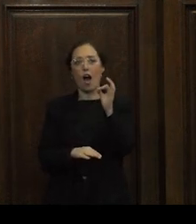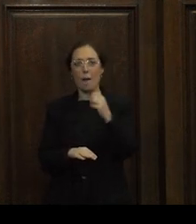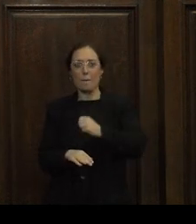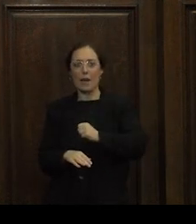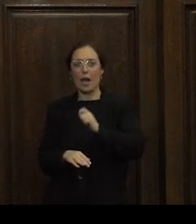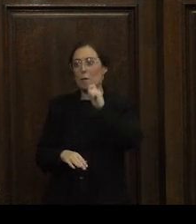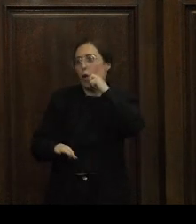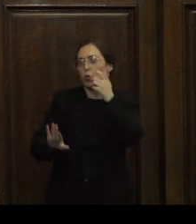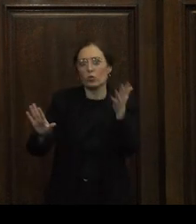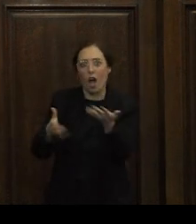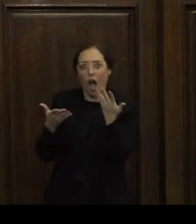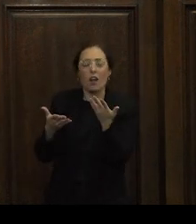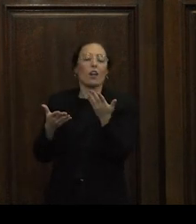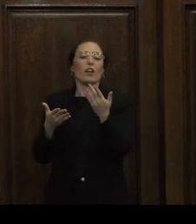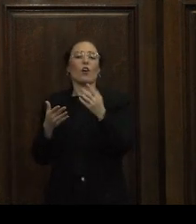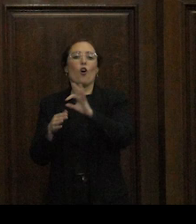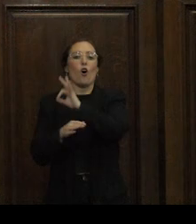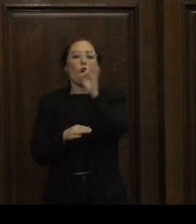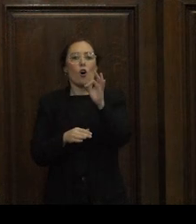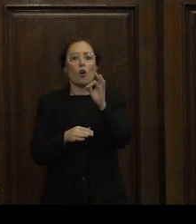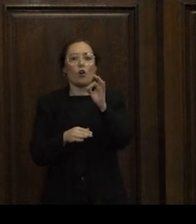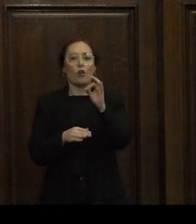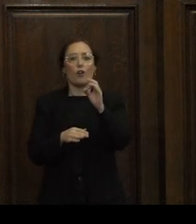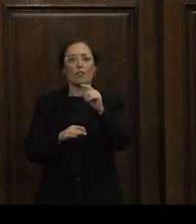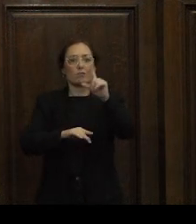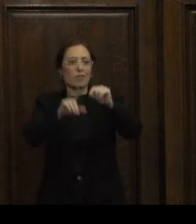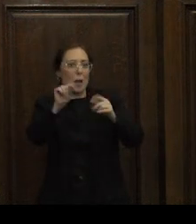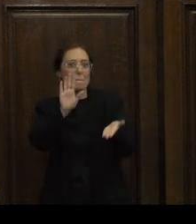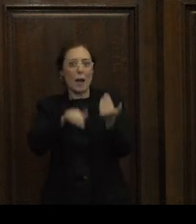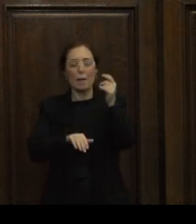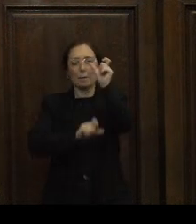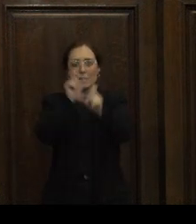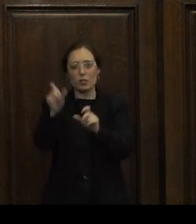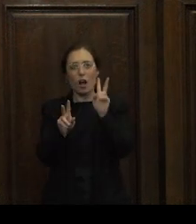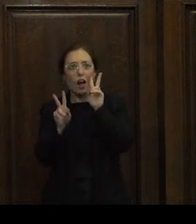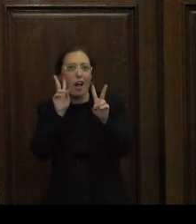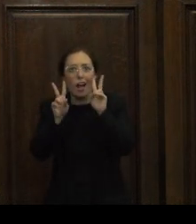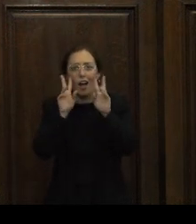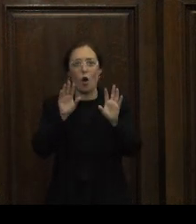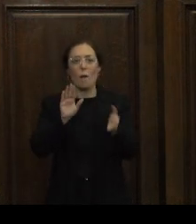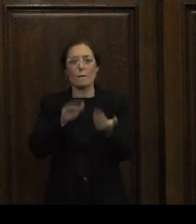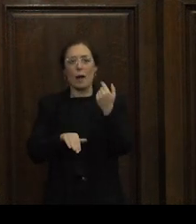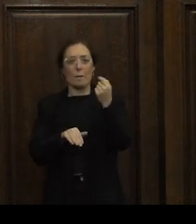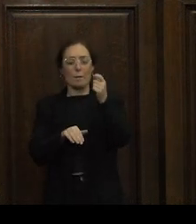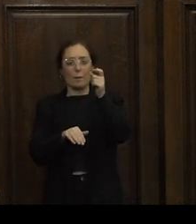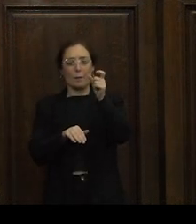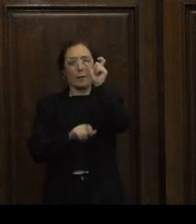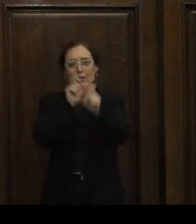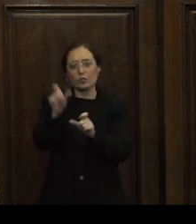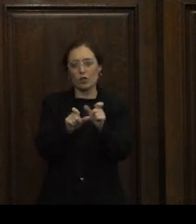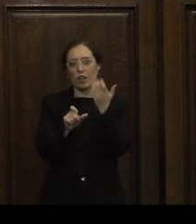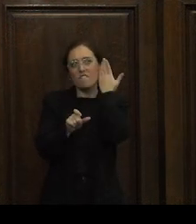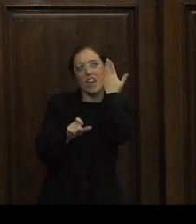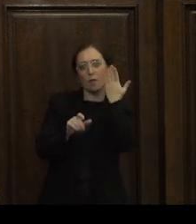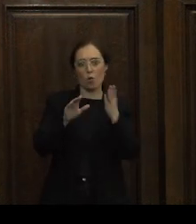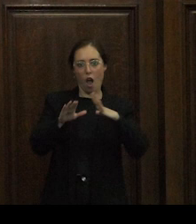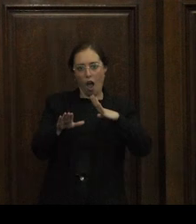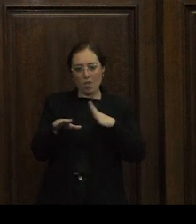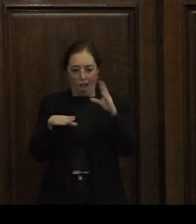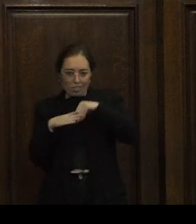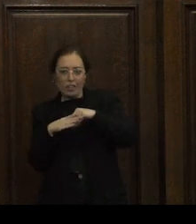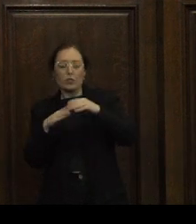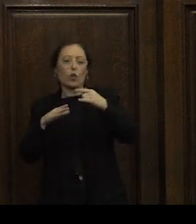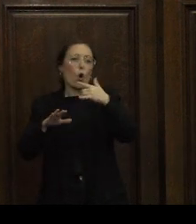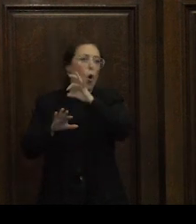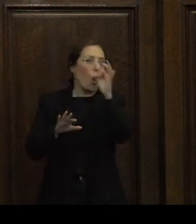me gusta, el clickbait, el rating, ¿no? Cuanto más seguidores alguien tiene o más